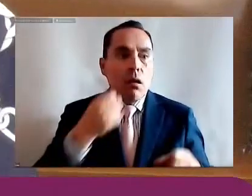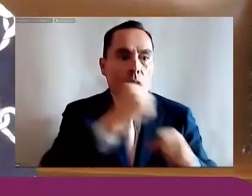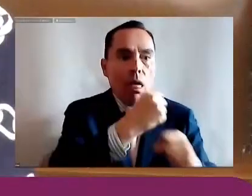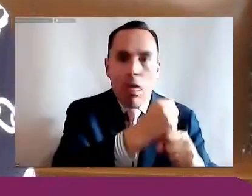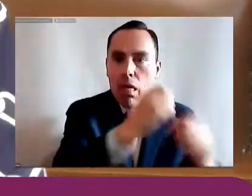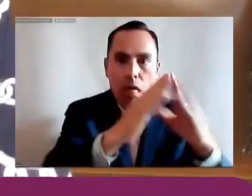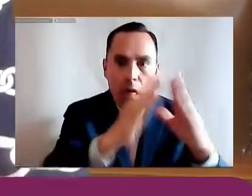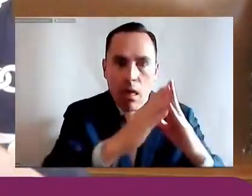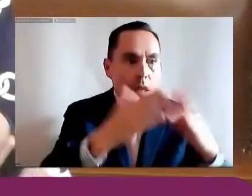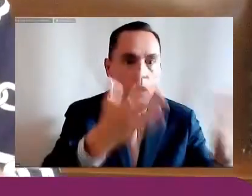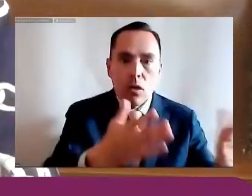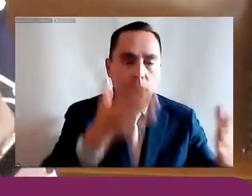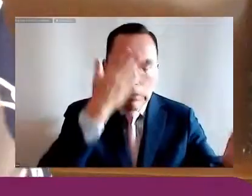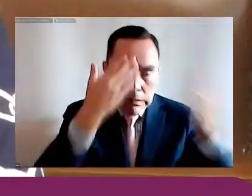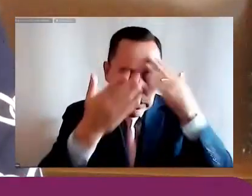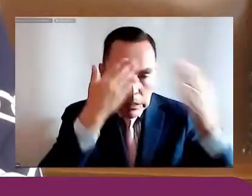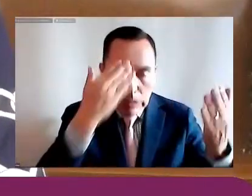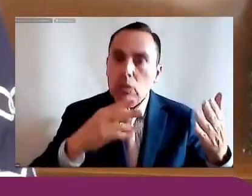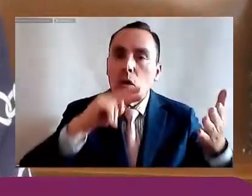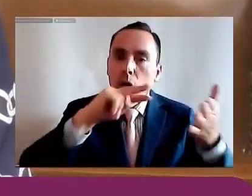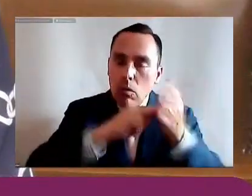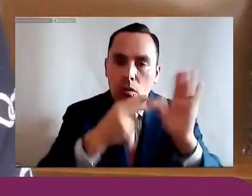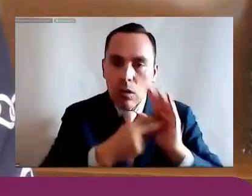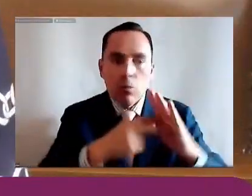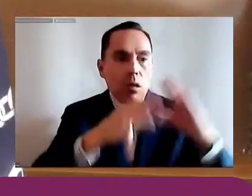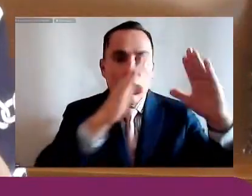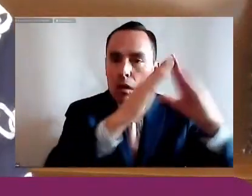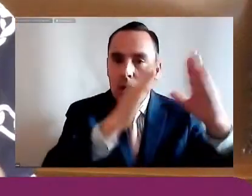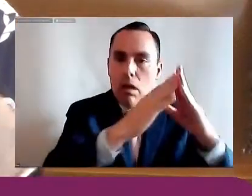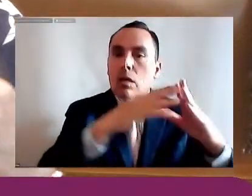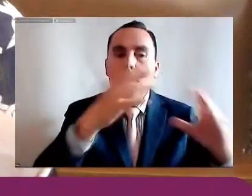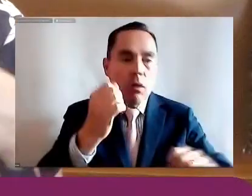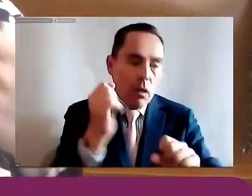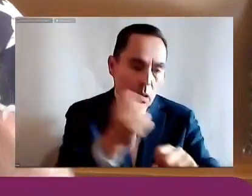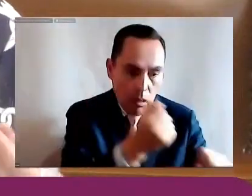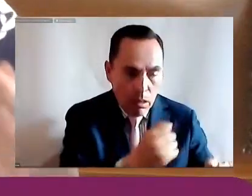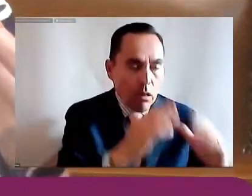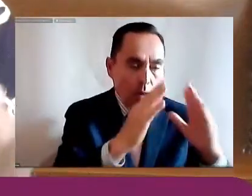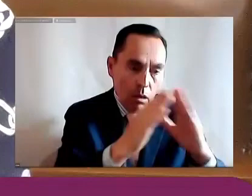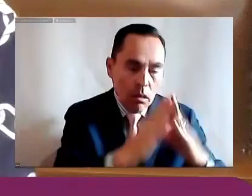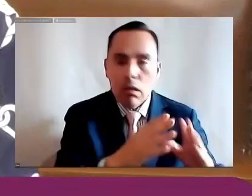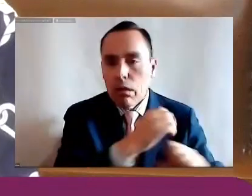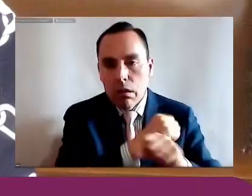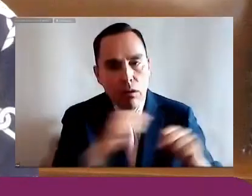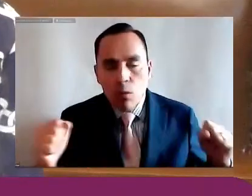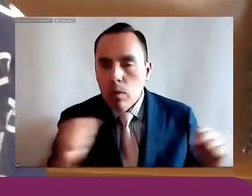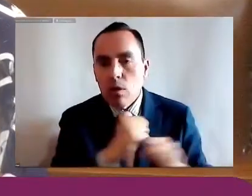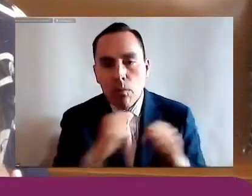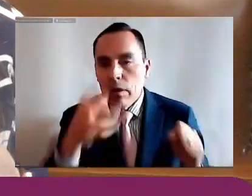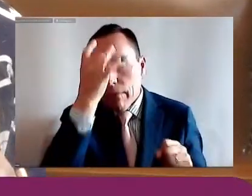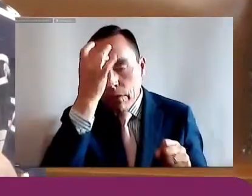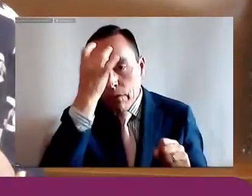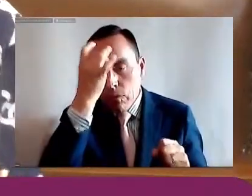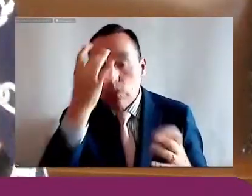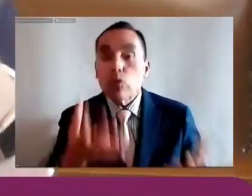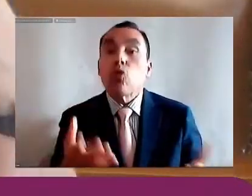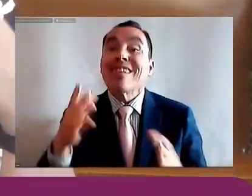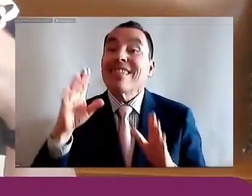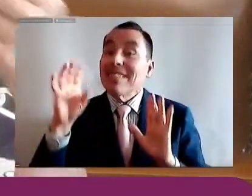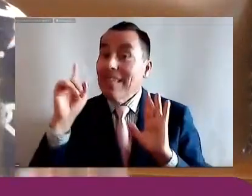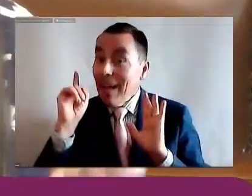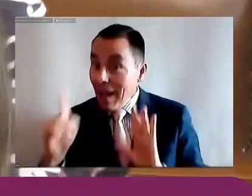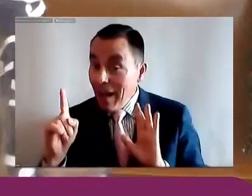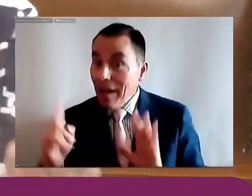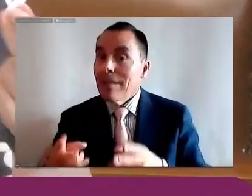o psicológicas, pierde o ve mermada la capacidad de hacerse cargo de las labores domésticas y de cuidado, eso se tiende